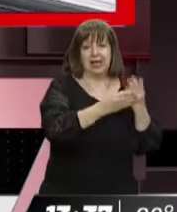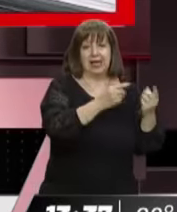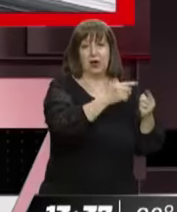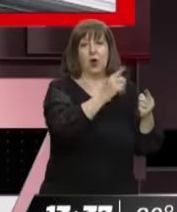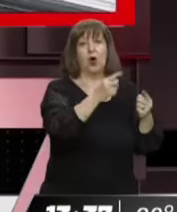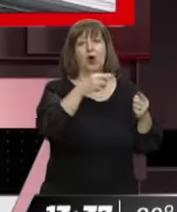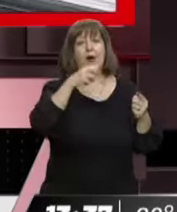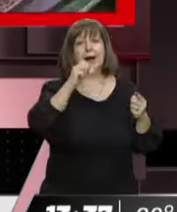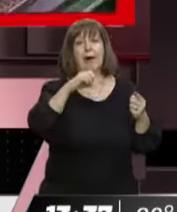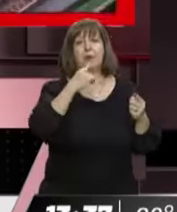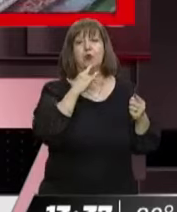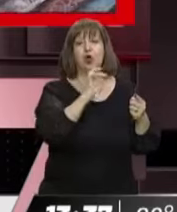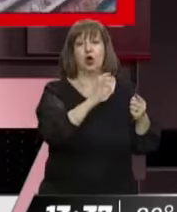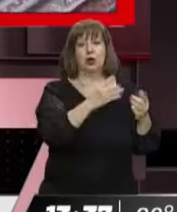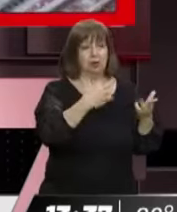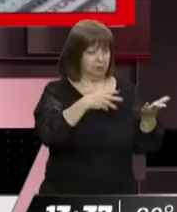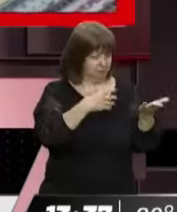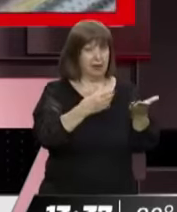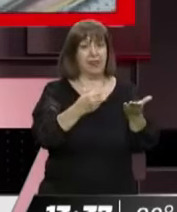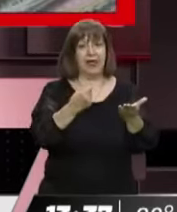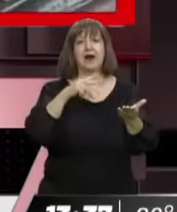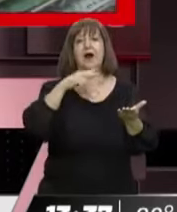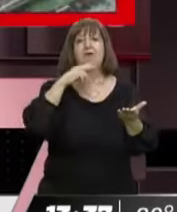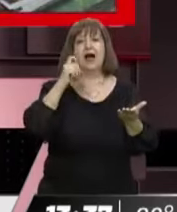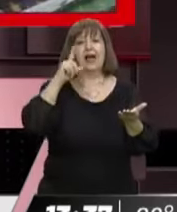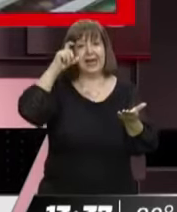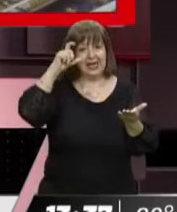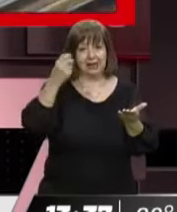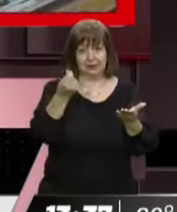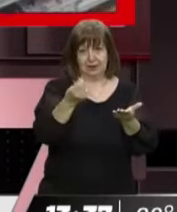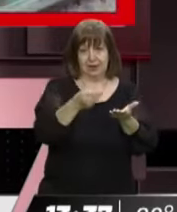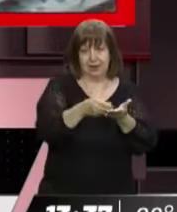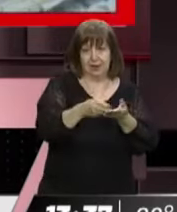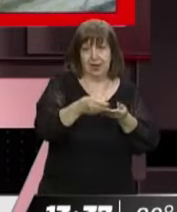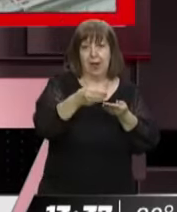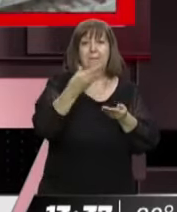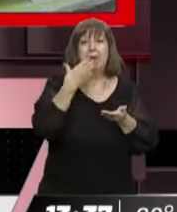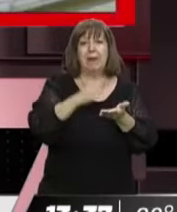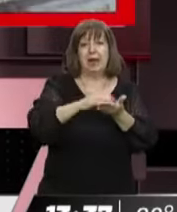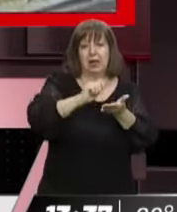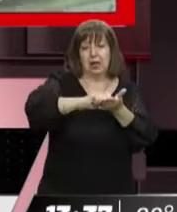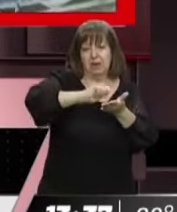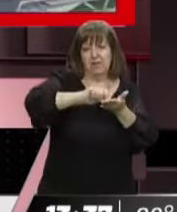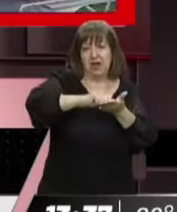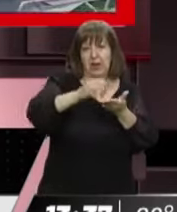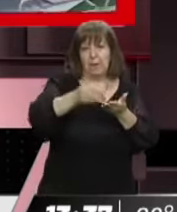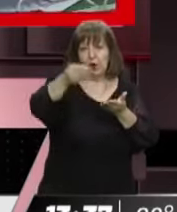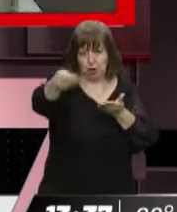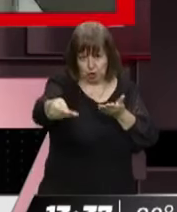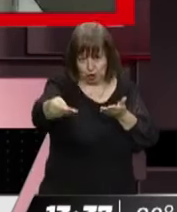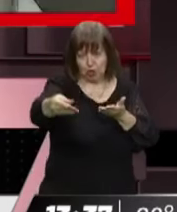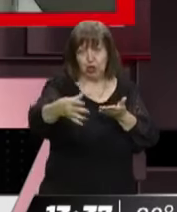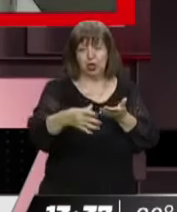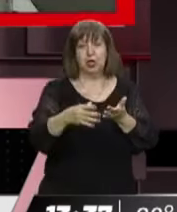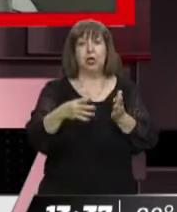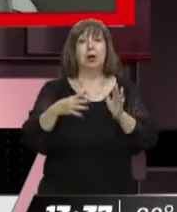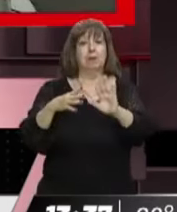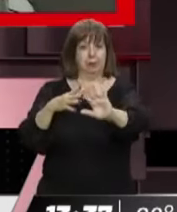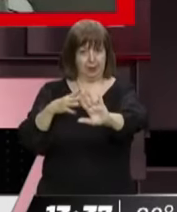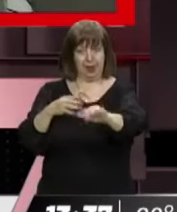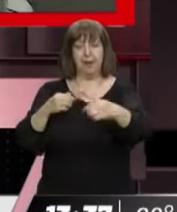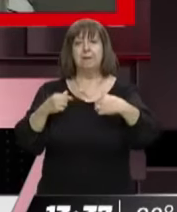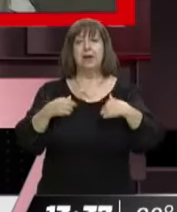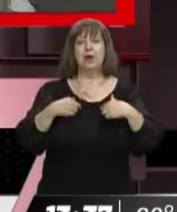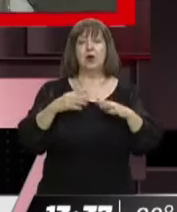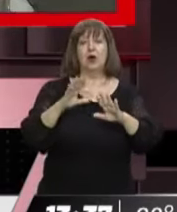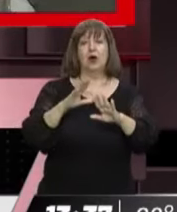para poder comprar útiles. Estamos muy cerca con eso. Lo que pasa es que estuvimos haciendo un trabajo muy fuerte